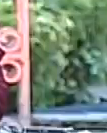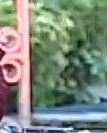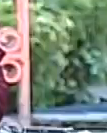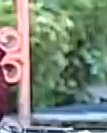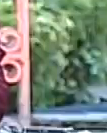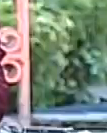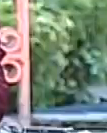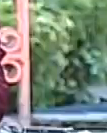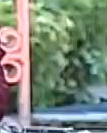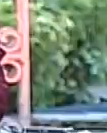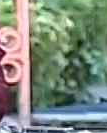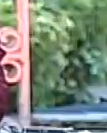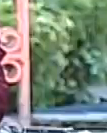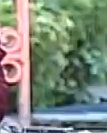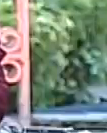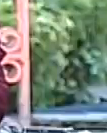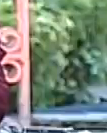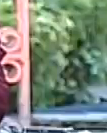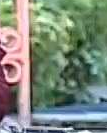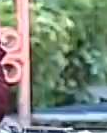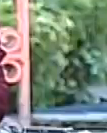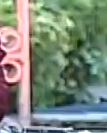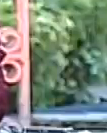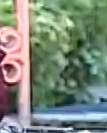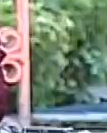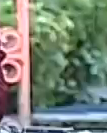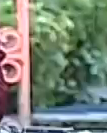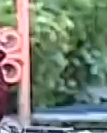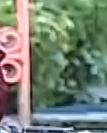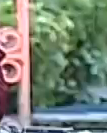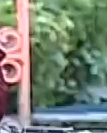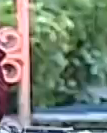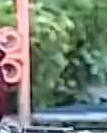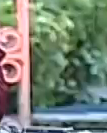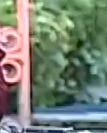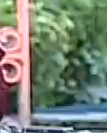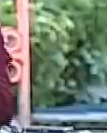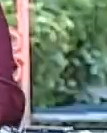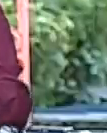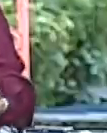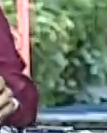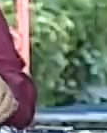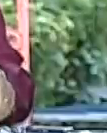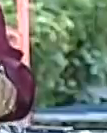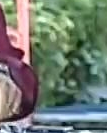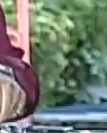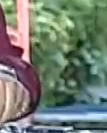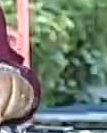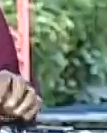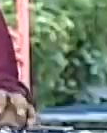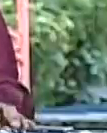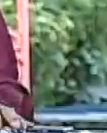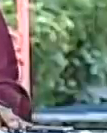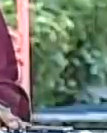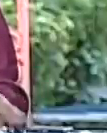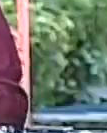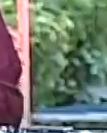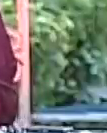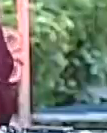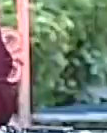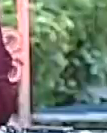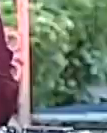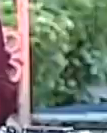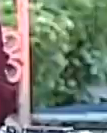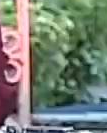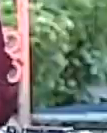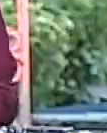Para ellos va dedicado cada nacimiento del niño Dios, a la